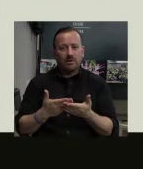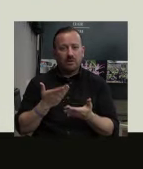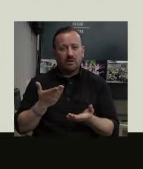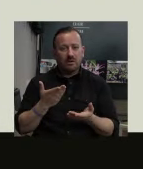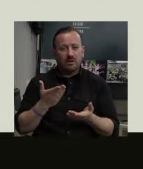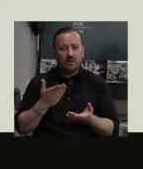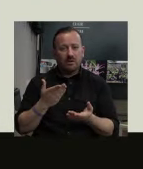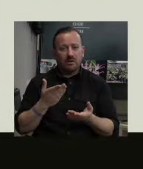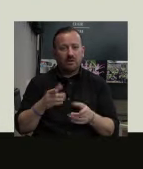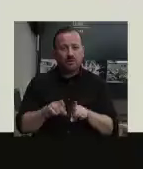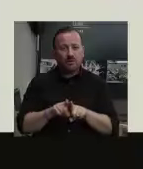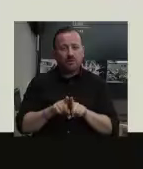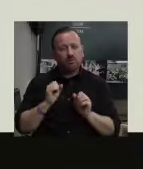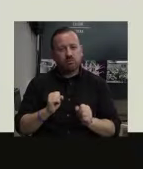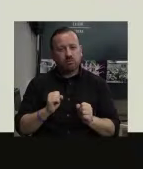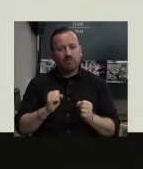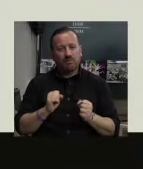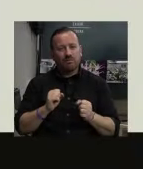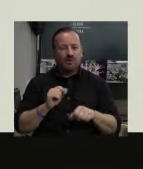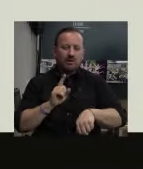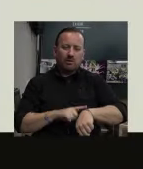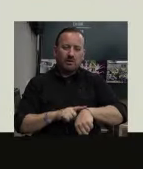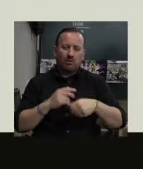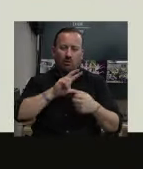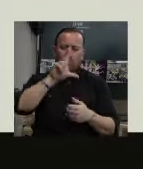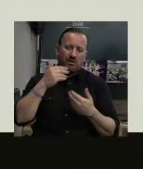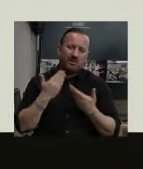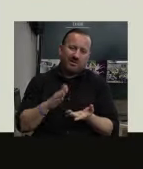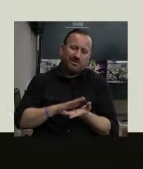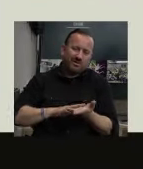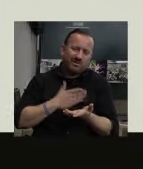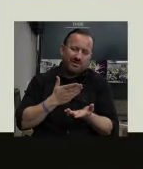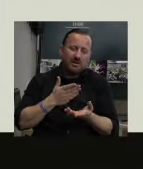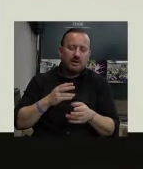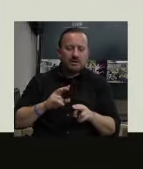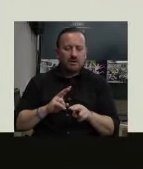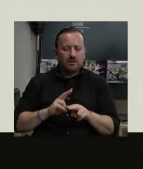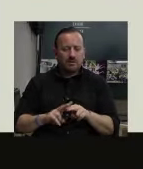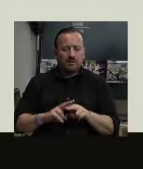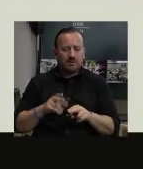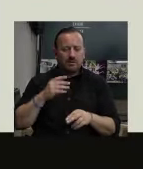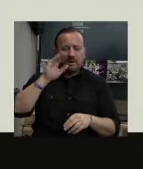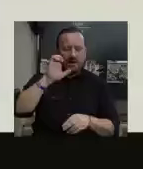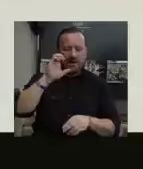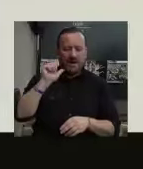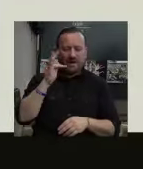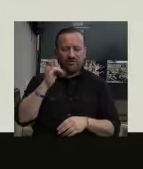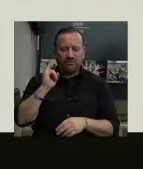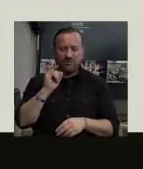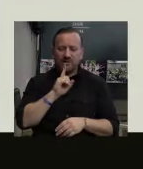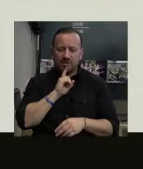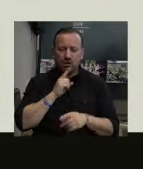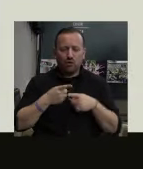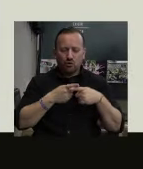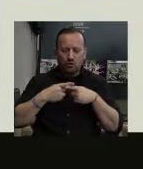cuartico de Hora de poder que a veces Dios le regala a uno cierto creamos efi social y AFI Social es la